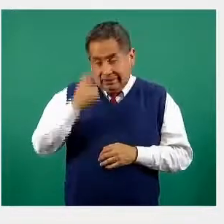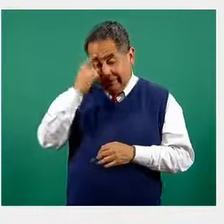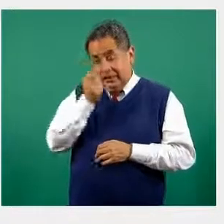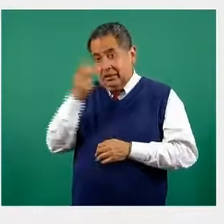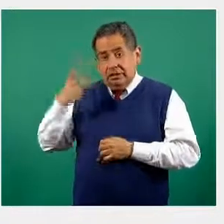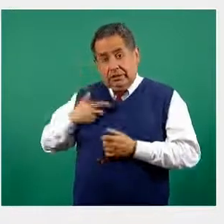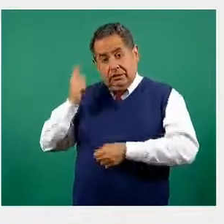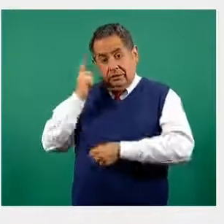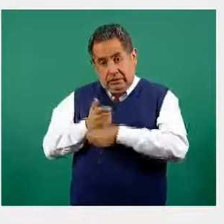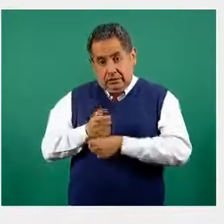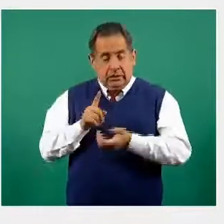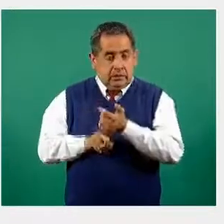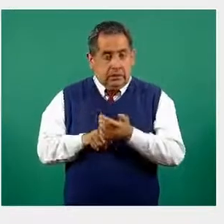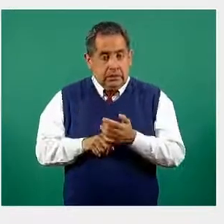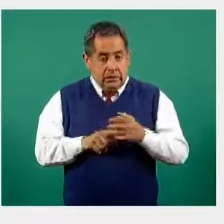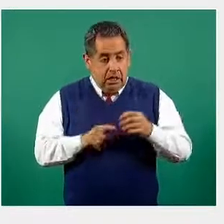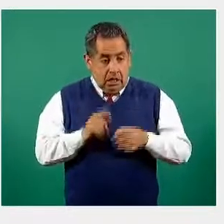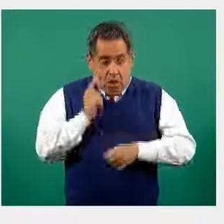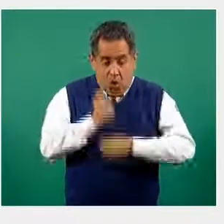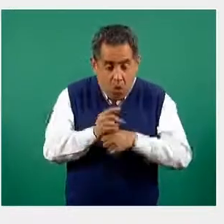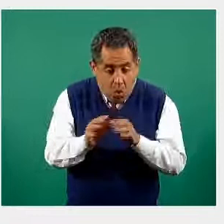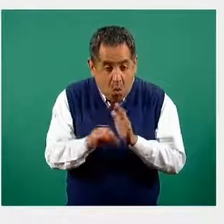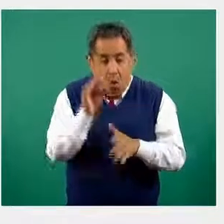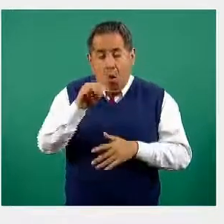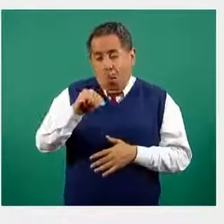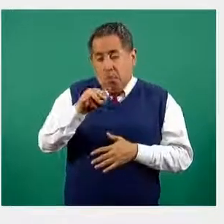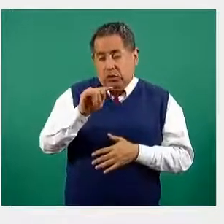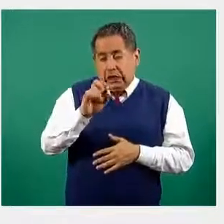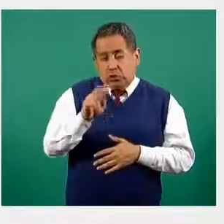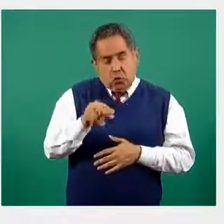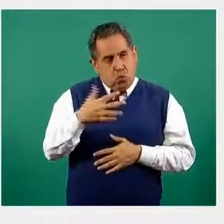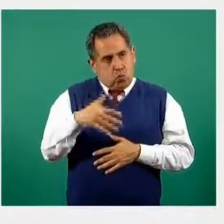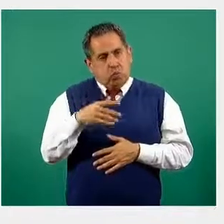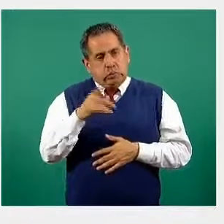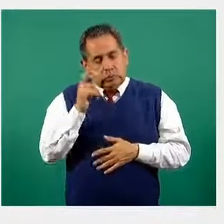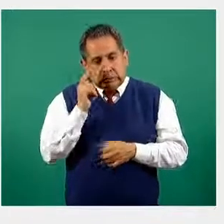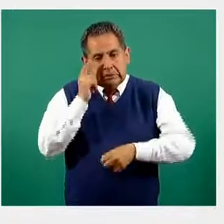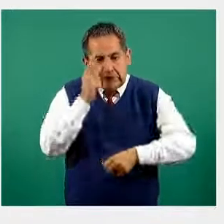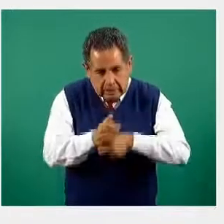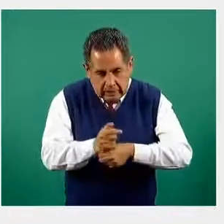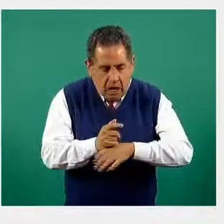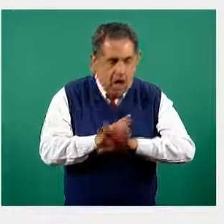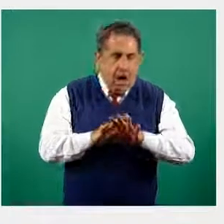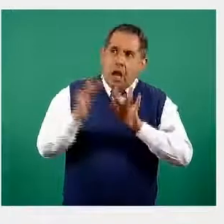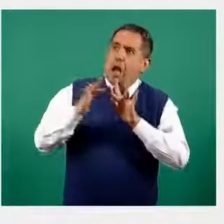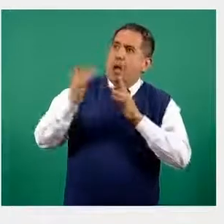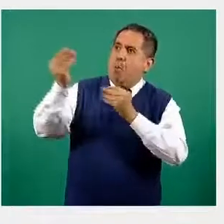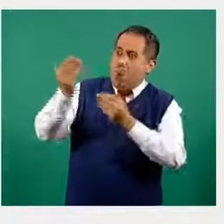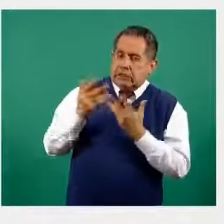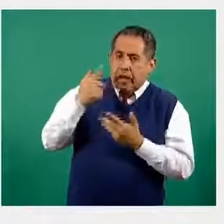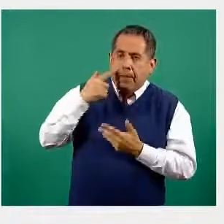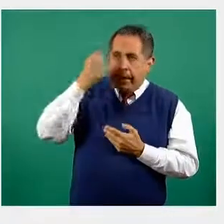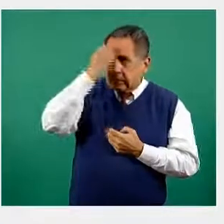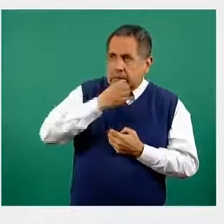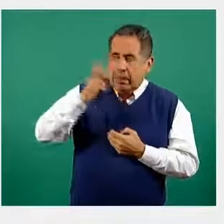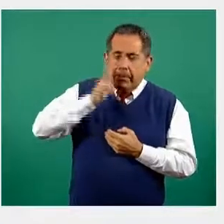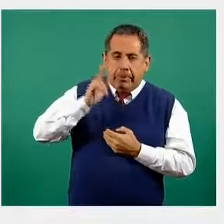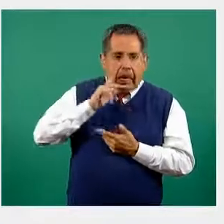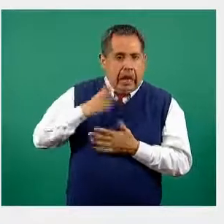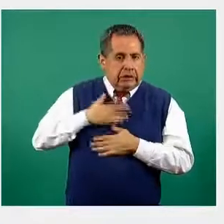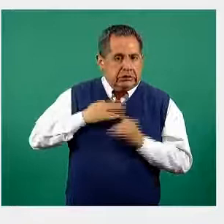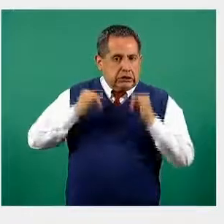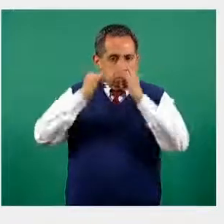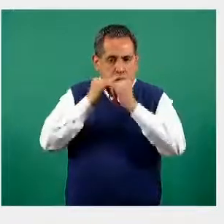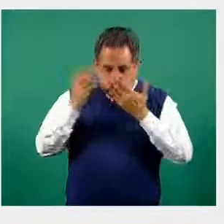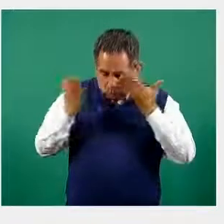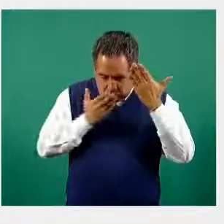importante, porque encontrar una mutación es un hallazgo muy importante, pero hemos hablado con ellos para que nos envíen las muestras acá al instituto para poder